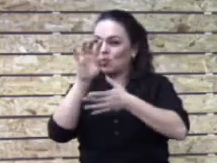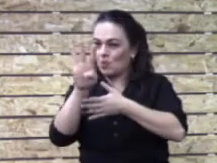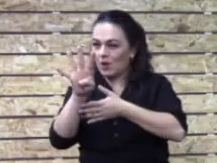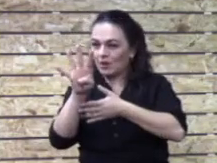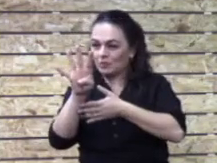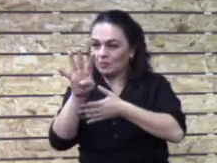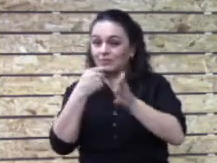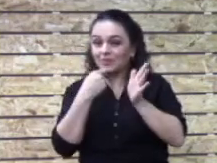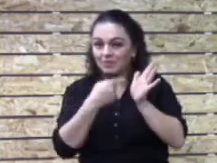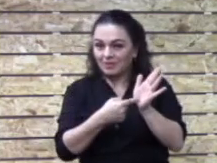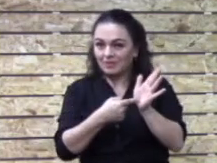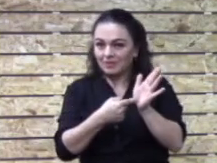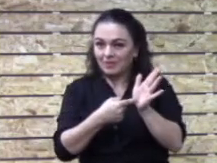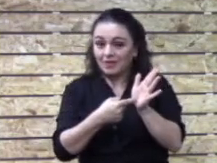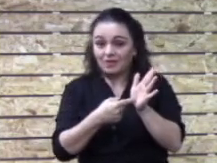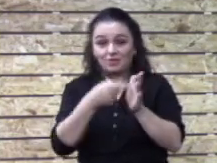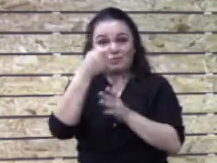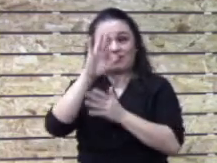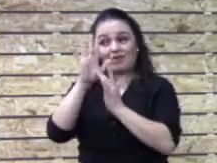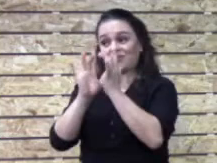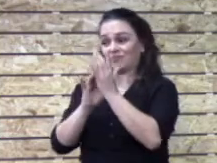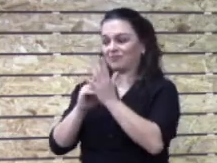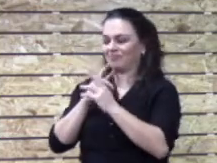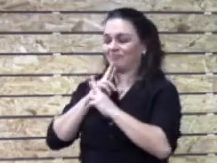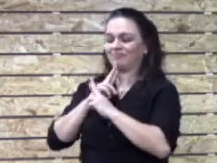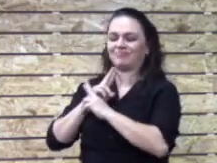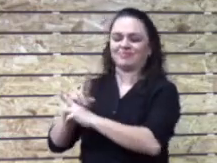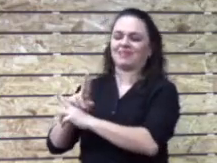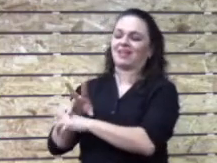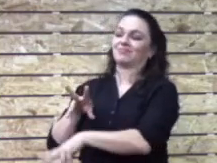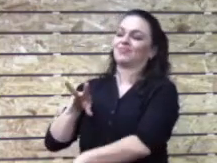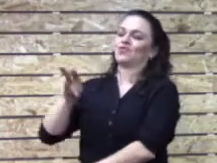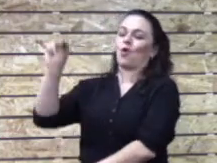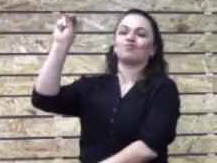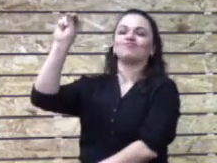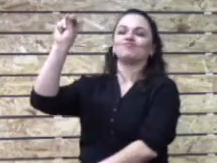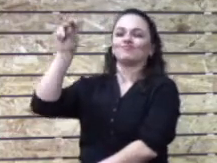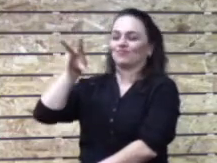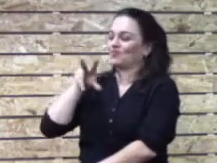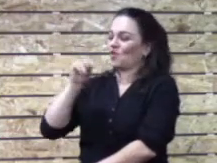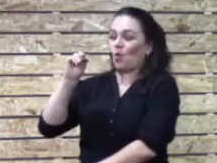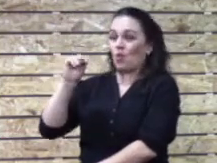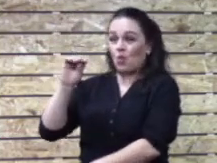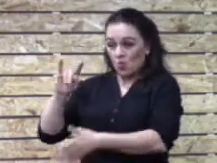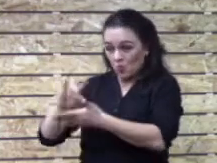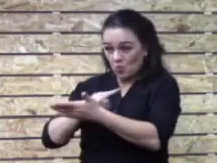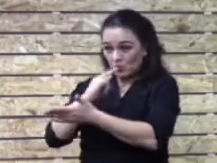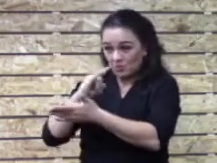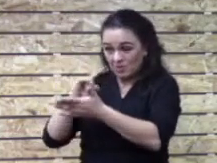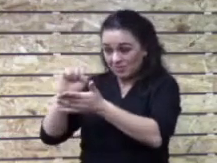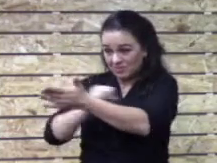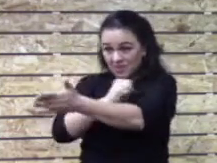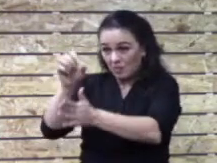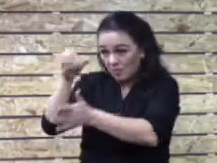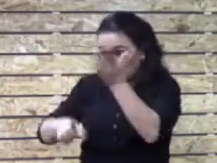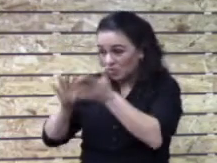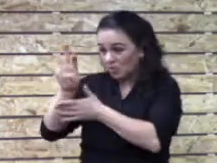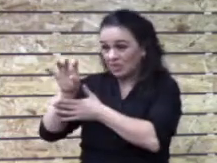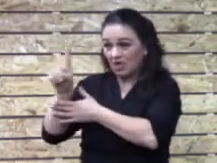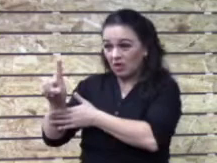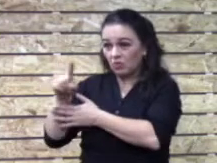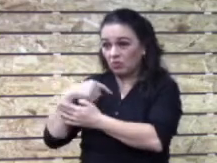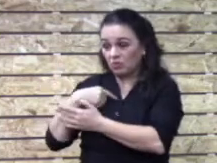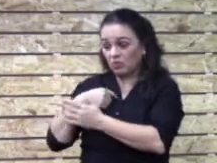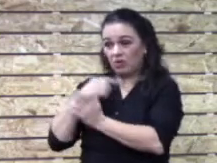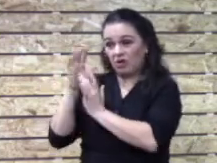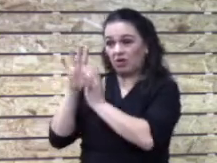claramente el Señor no aceptó este uso del Salmo 91 porque lo estaban haciendo para tentar al Señor. Tenga mucho